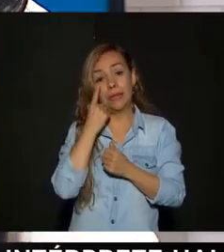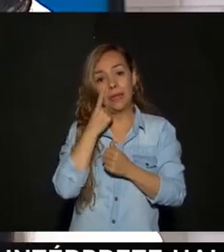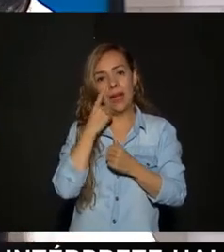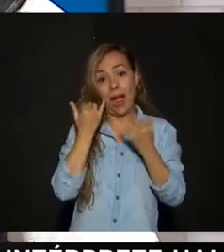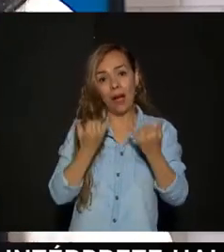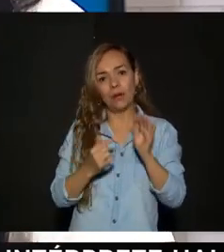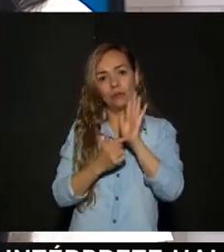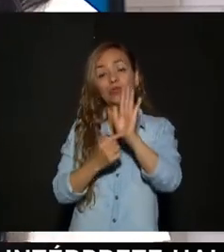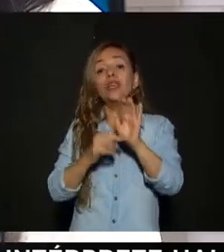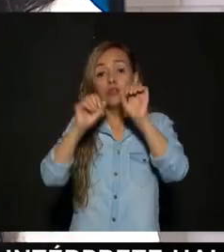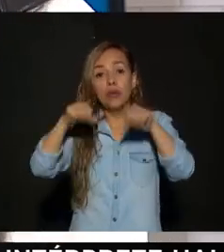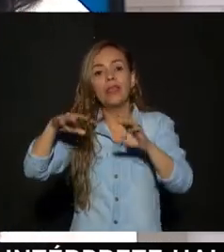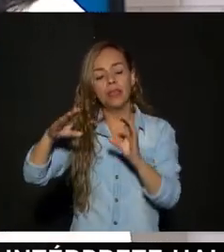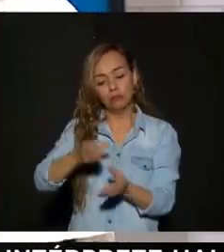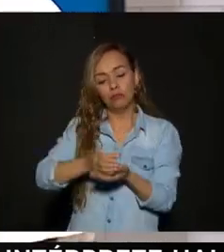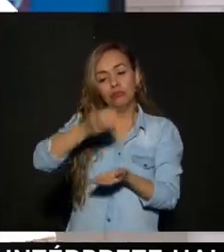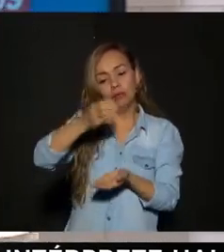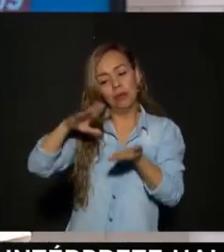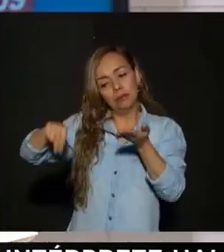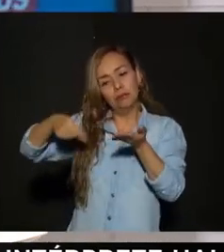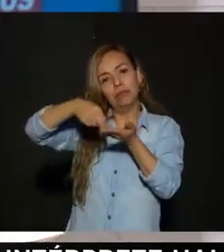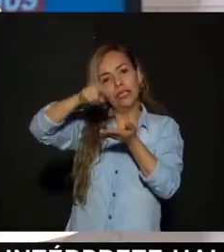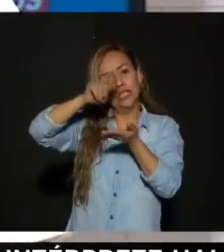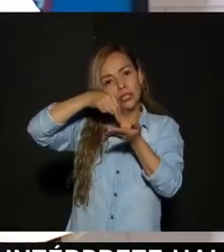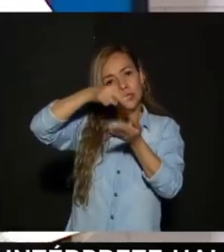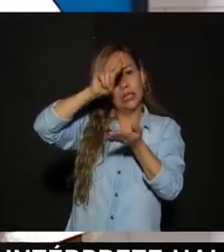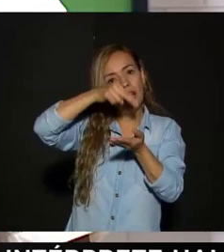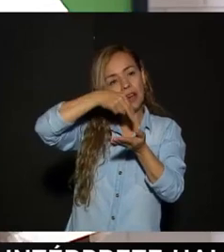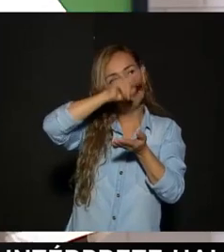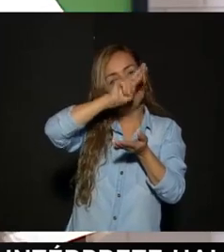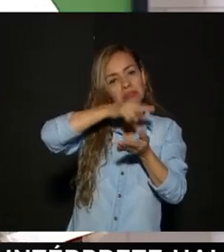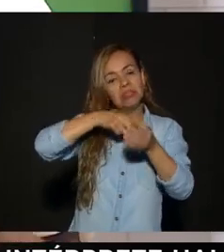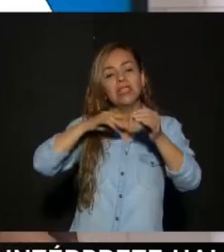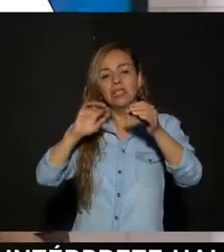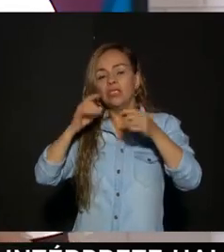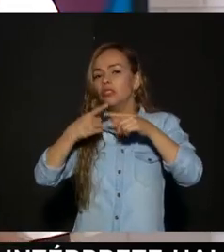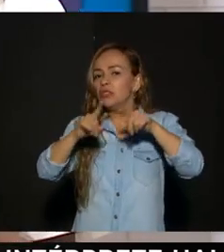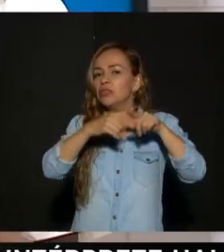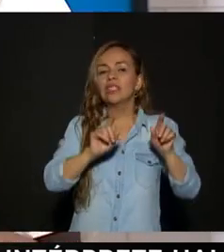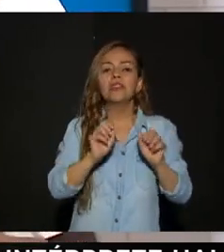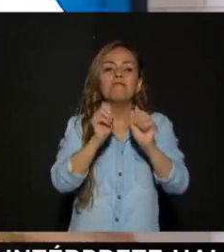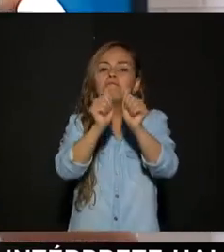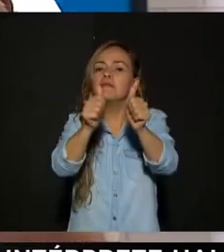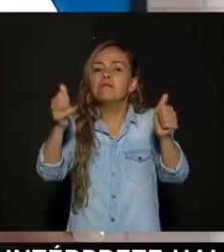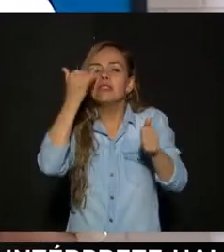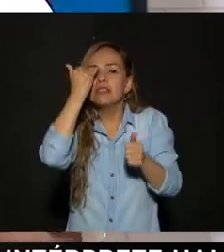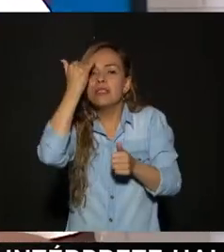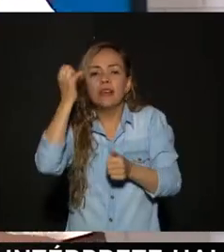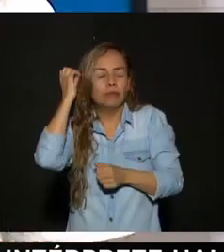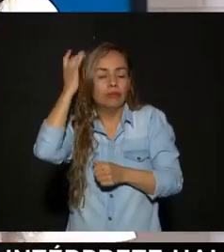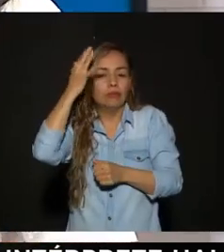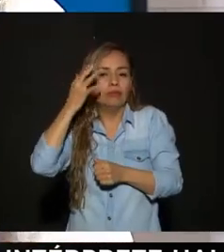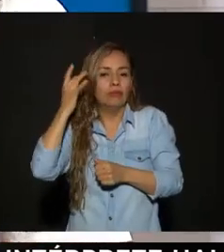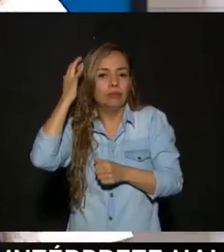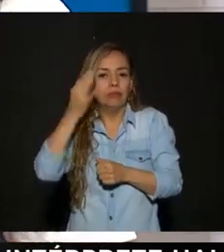hacemos y pintarlos un nicho, para pintarlos, también jugar. Sí, pintarlos con vinilo, con lo que tengamos al alcance. Es ponerle el mágico truco que